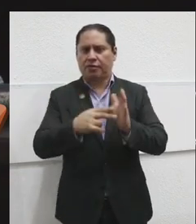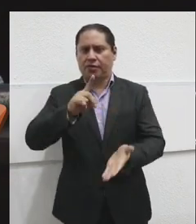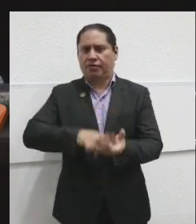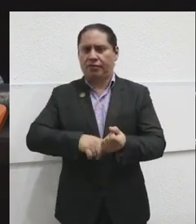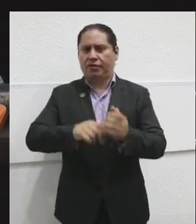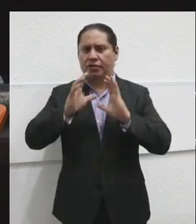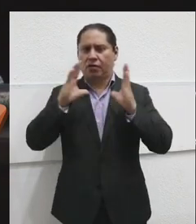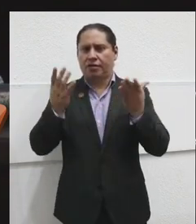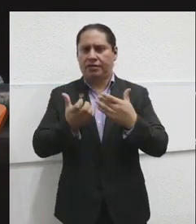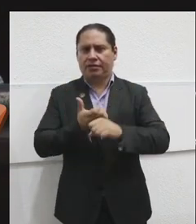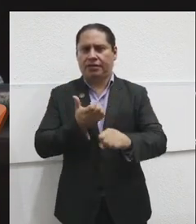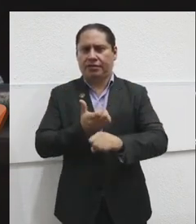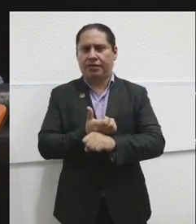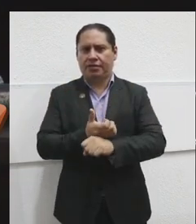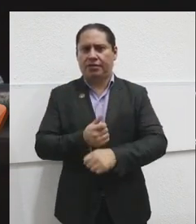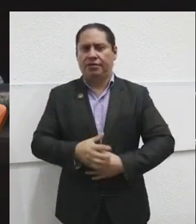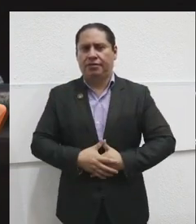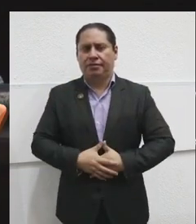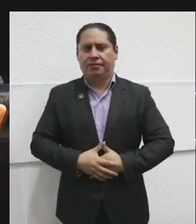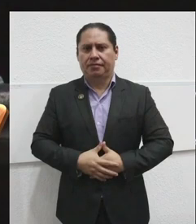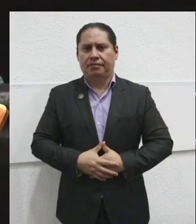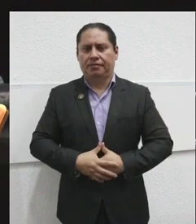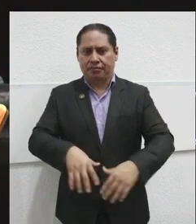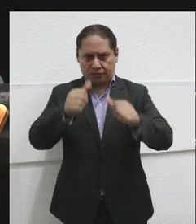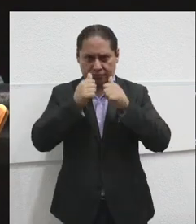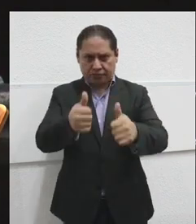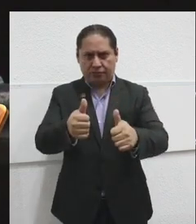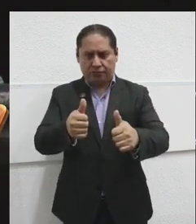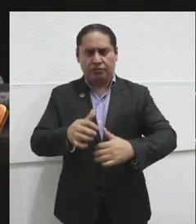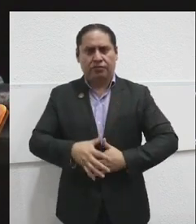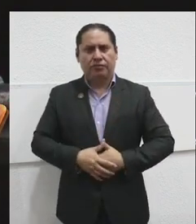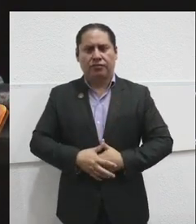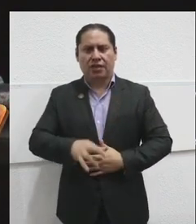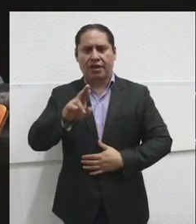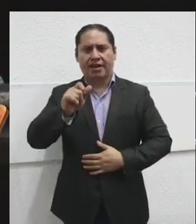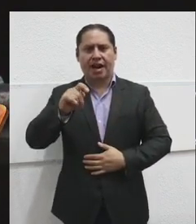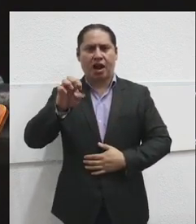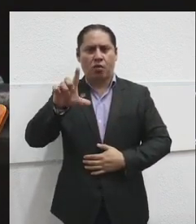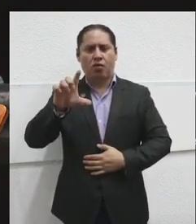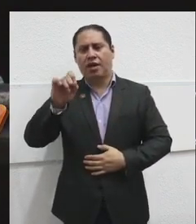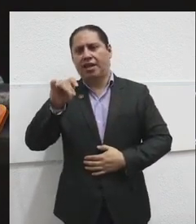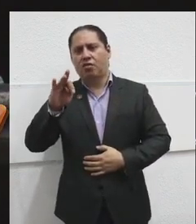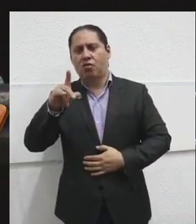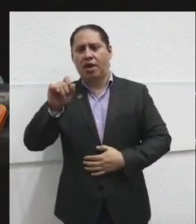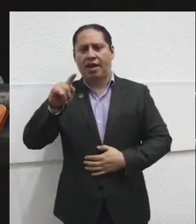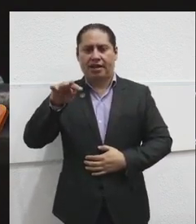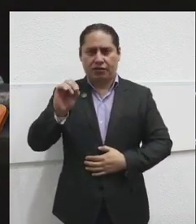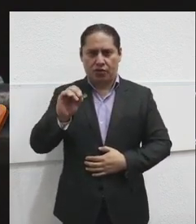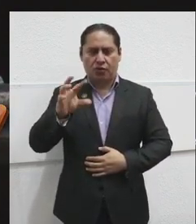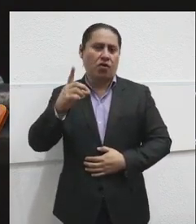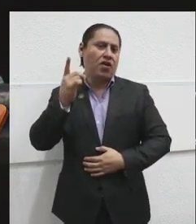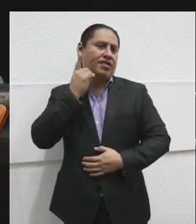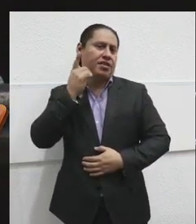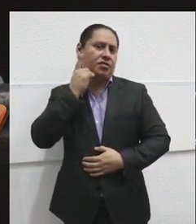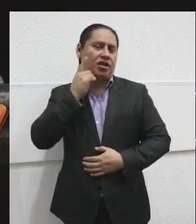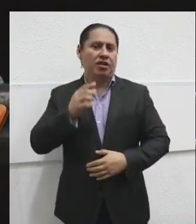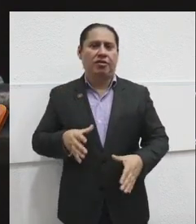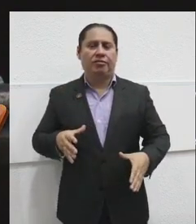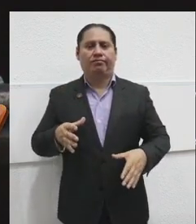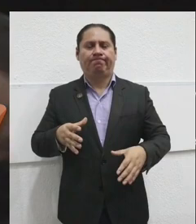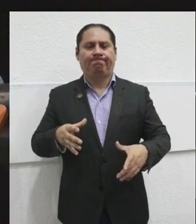Interno del Honorable Congreso del Estado. Atentamente, Raúl Eduardo Bonifaz Mohedano, diputado integrante